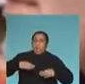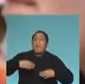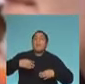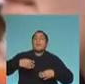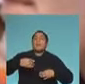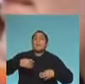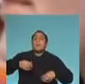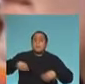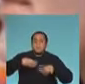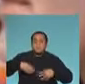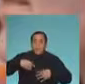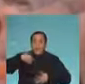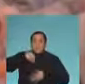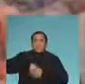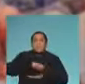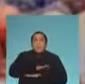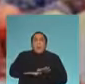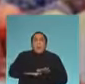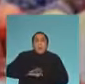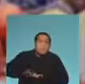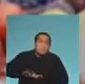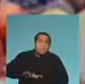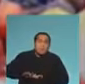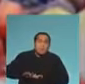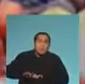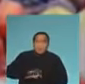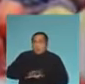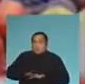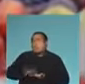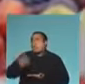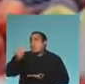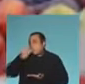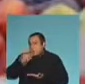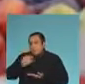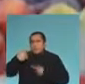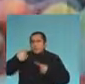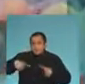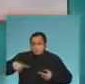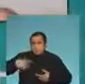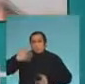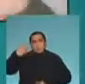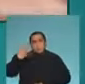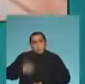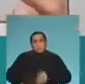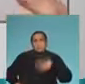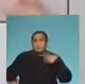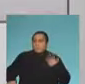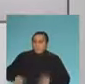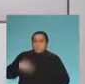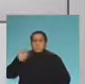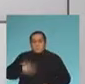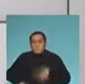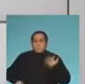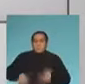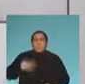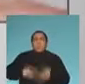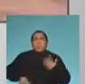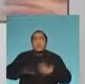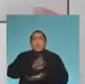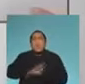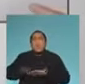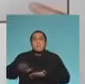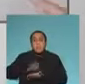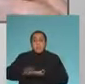depuramos, limpiamos toxinas de la alimentación, de la polución ambiental, etcétera, etcétera, porque a través de